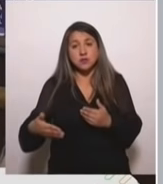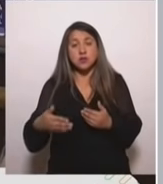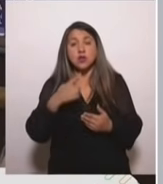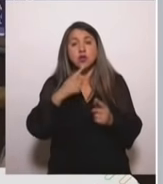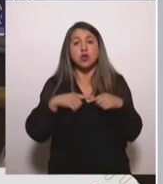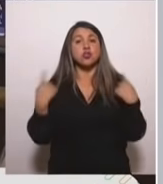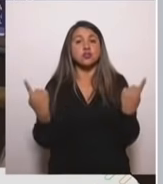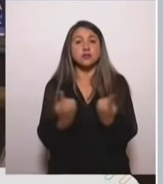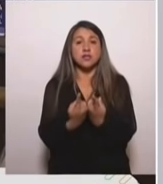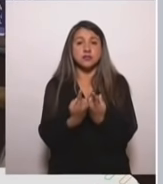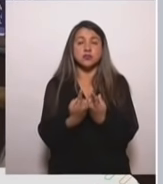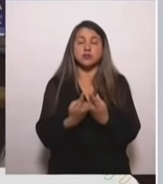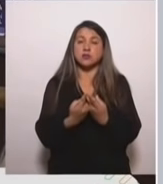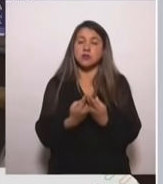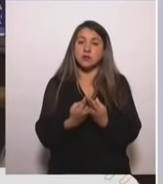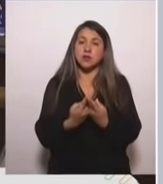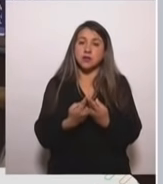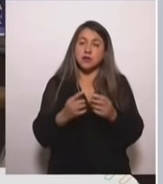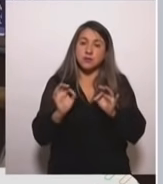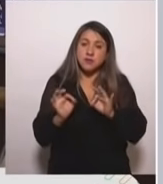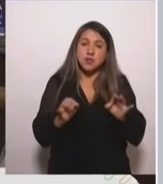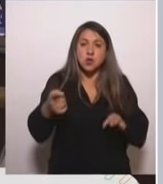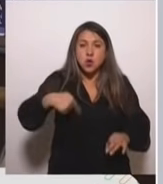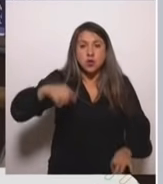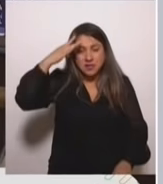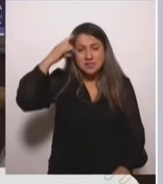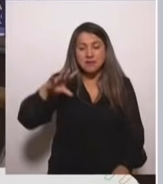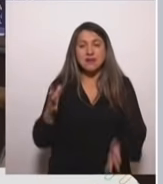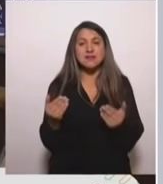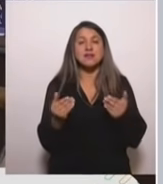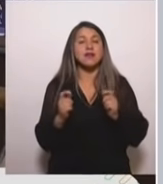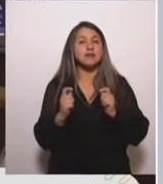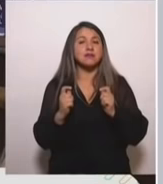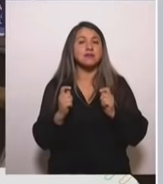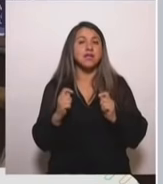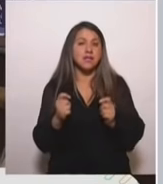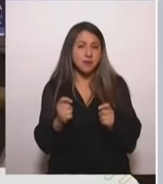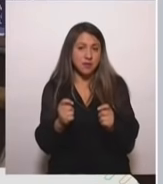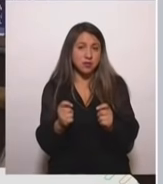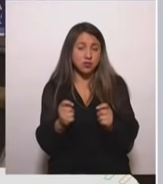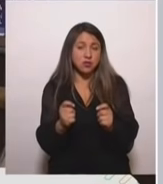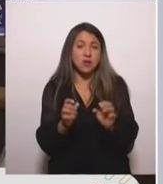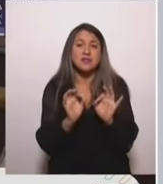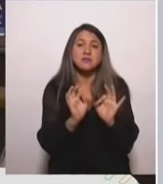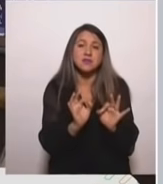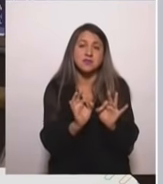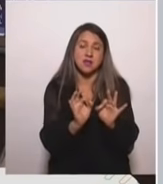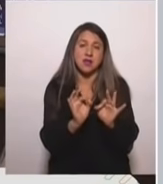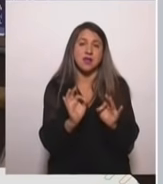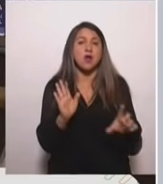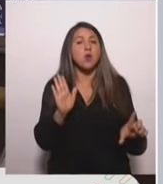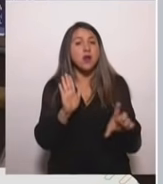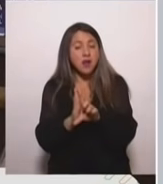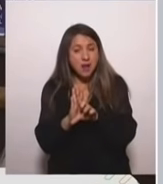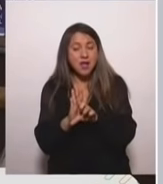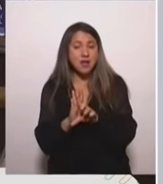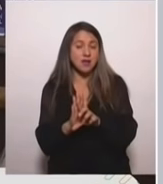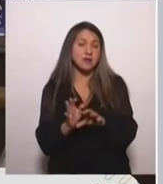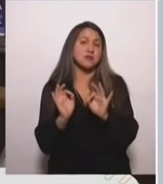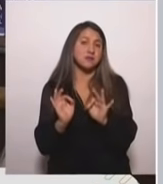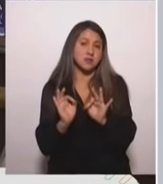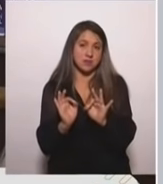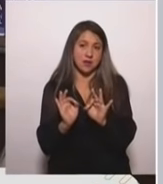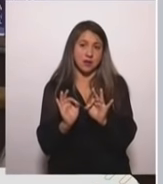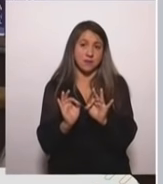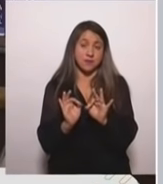día de ayer la constitución de 3 comisiones que pudieran ir avanzando en materias como la ética,